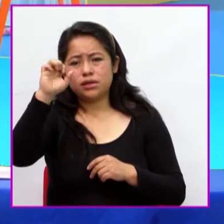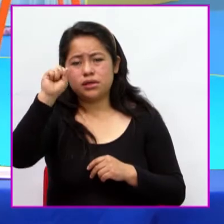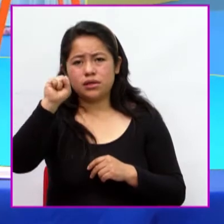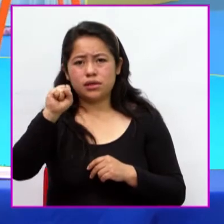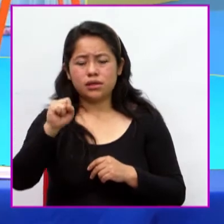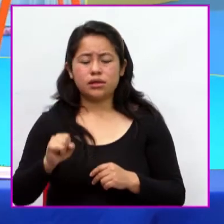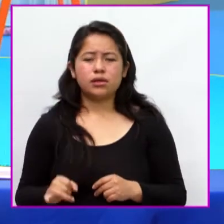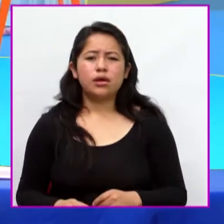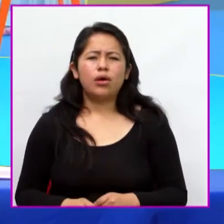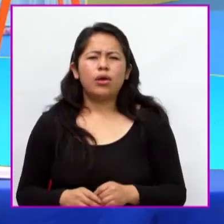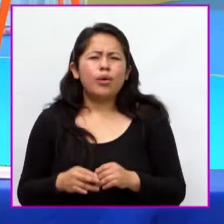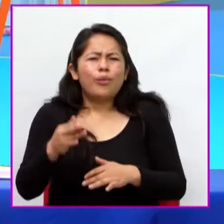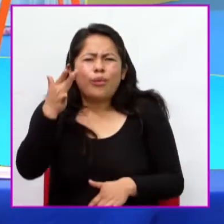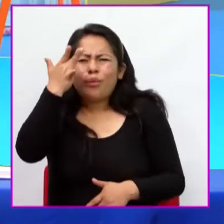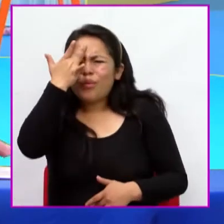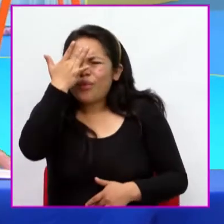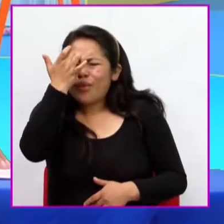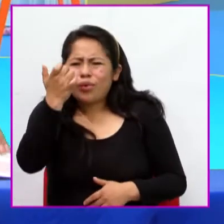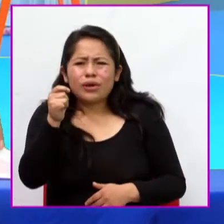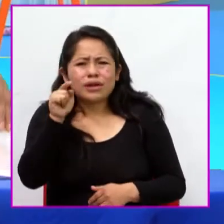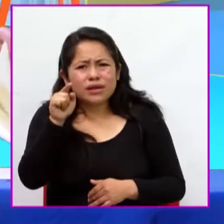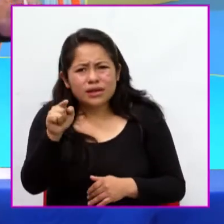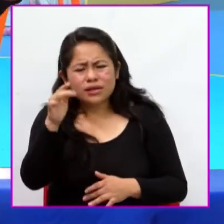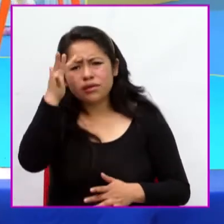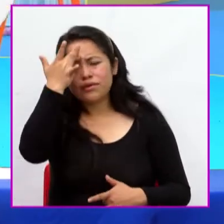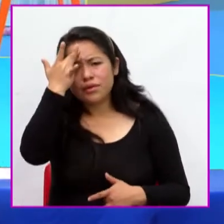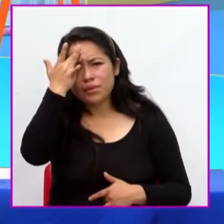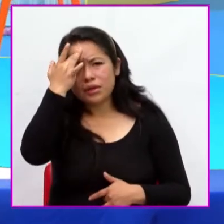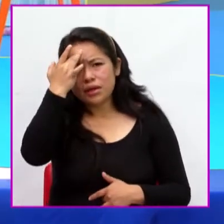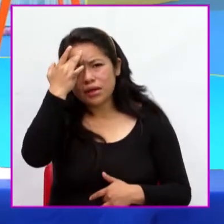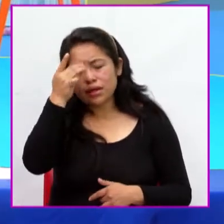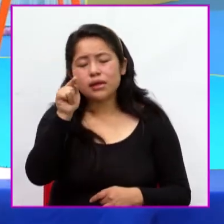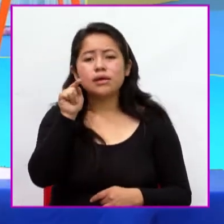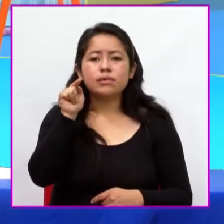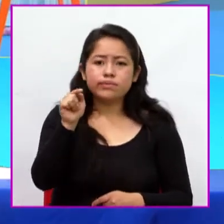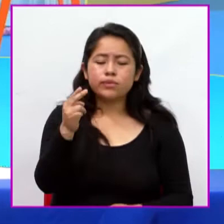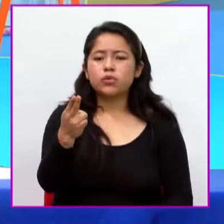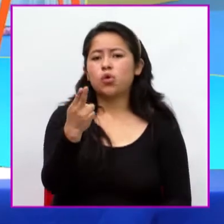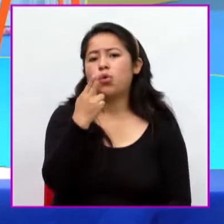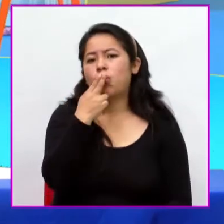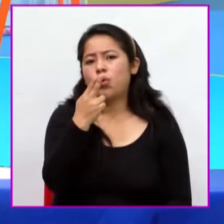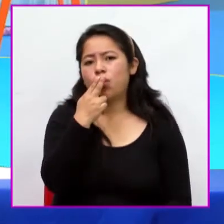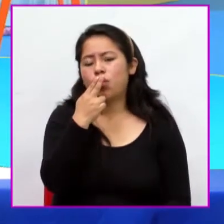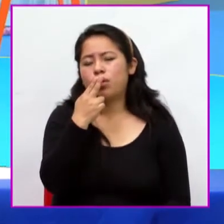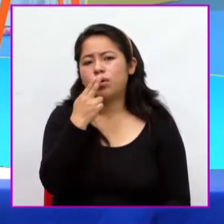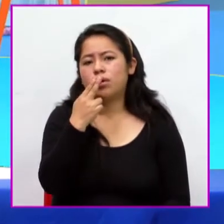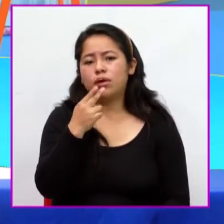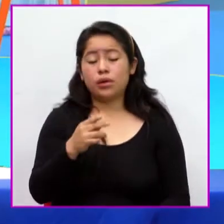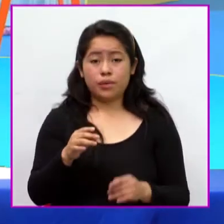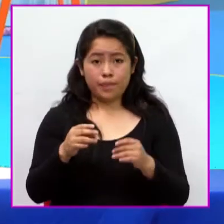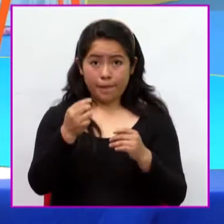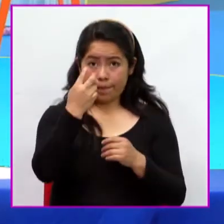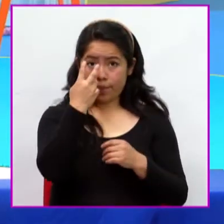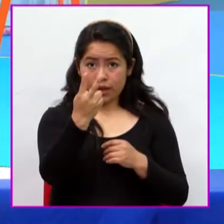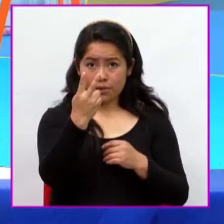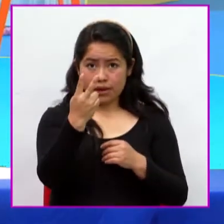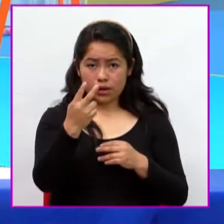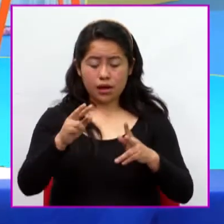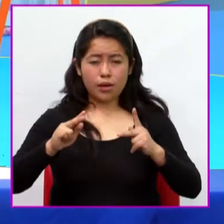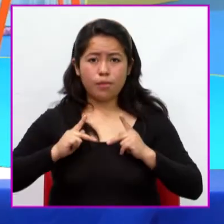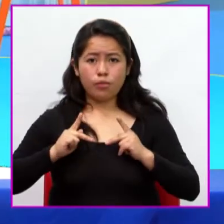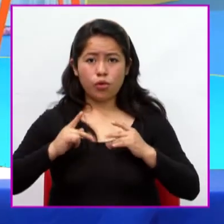es fumar. Jamás debemos fumar. Por ejemplo, miren, este es el pulmón sano y este es un